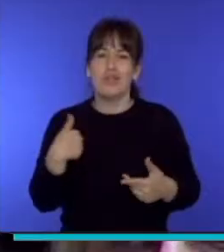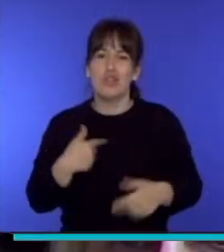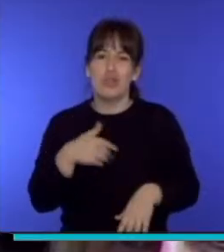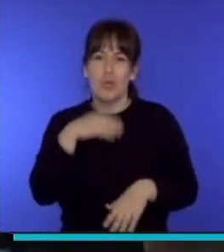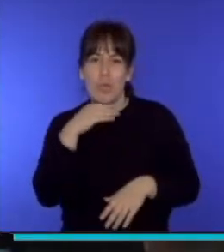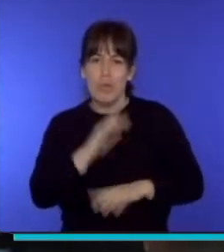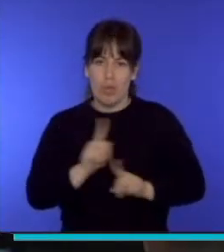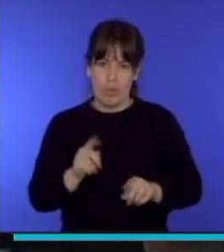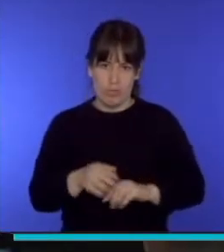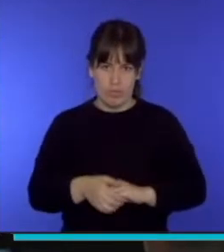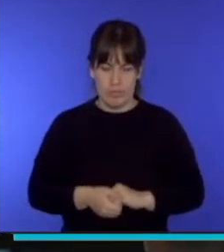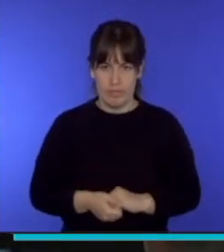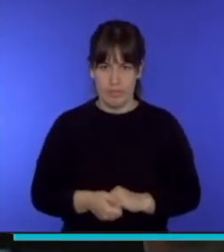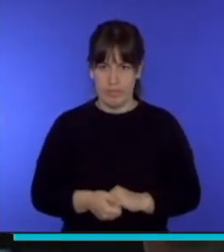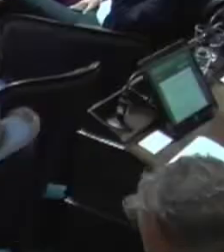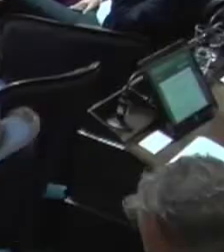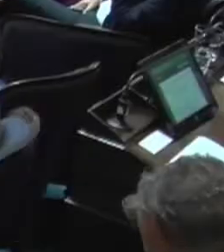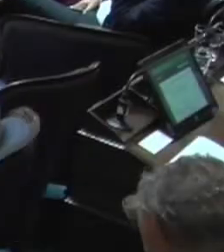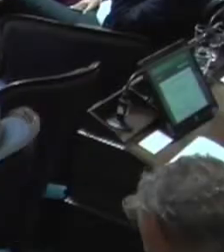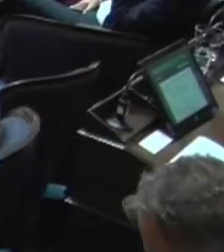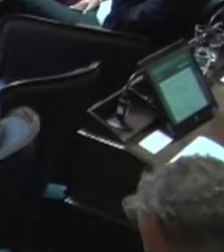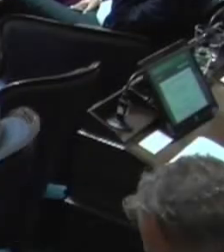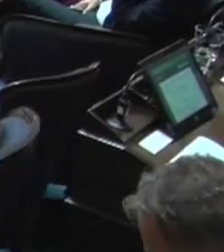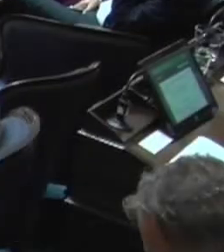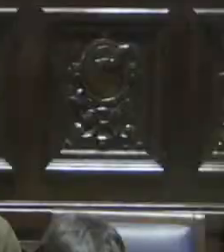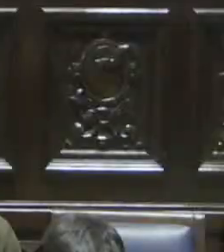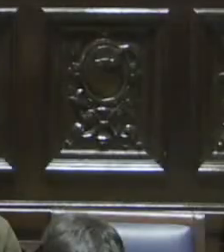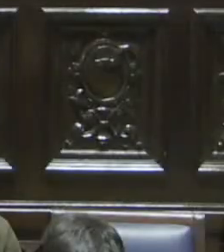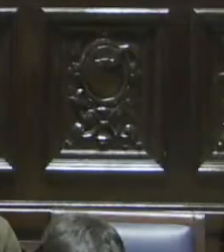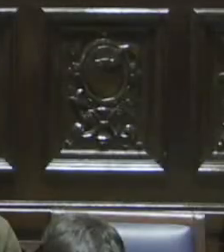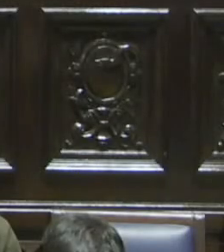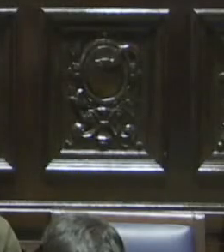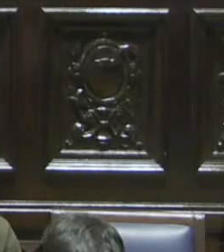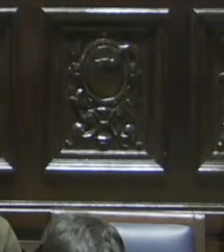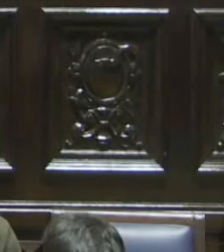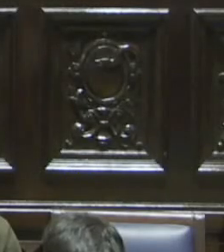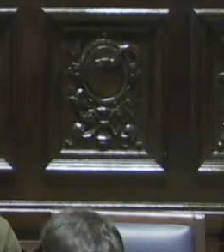presidente. Gracias, diputado. Tiene la palabra el diputado